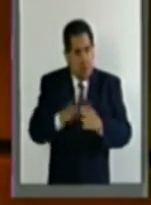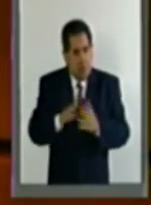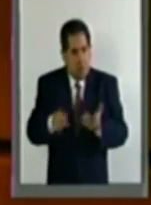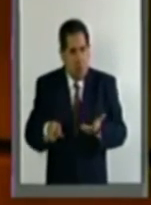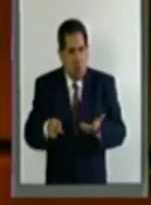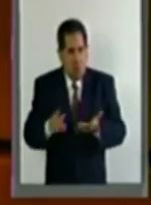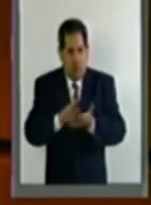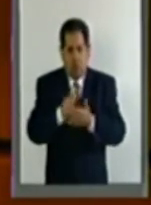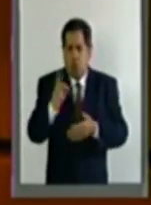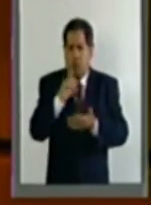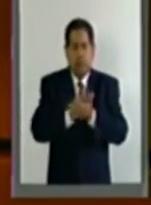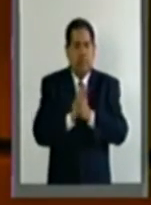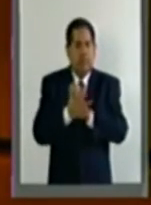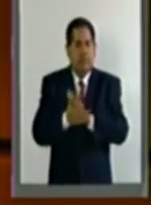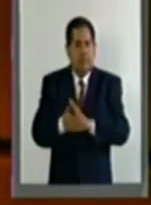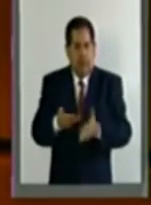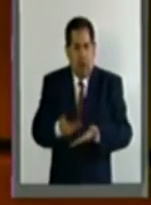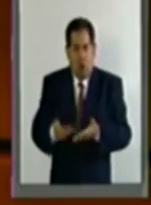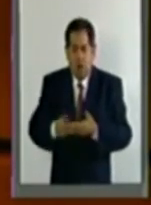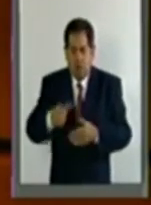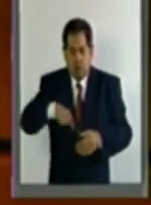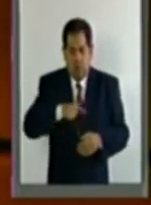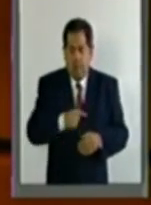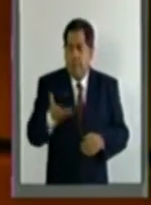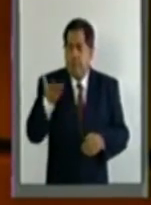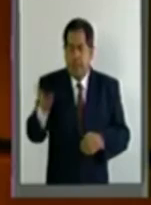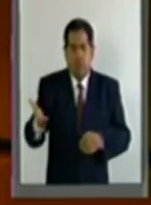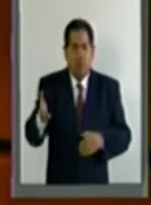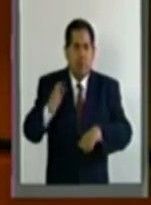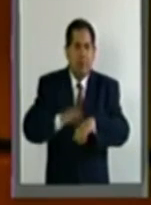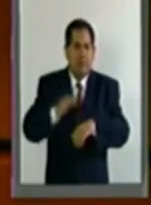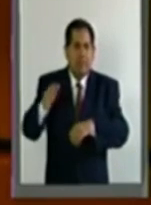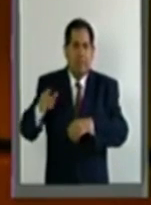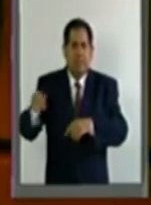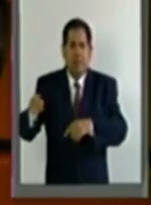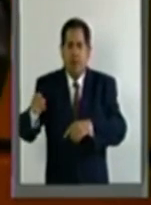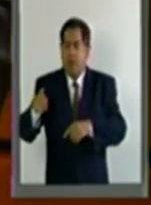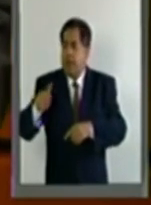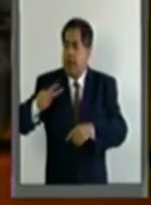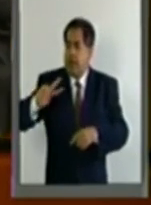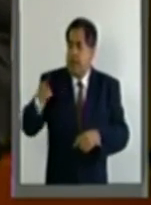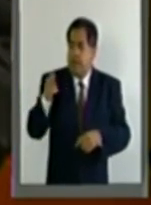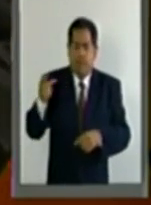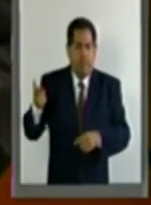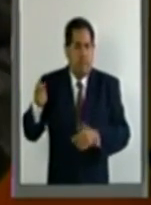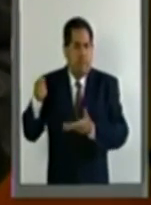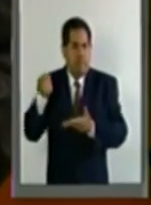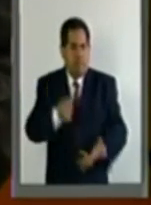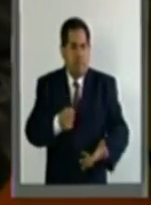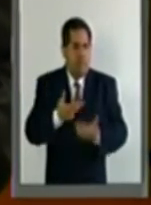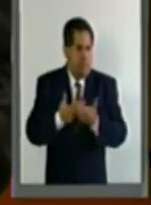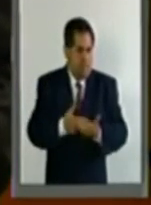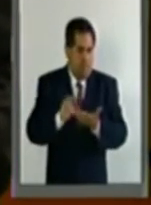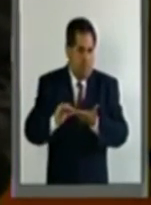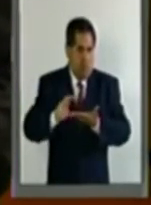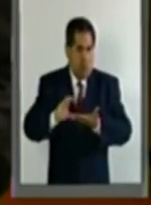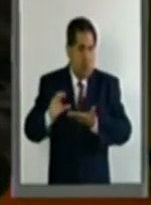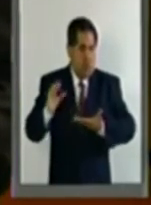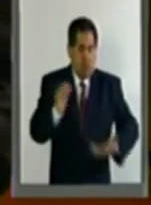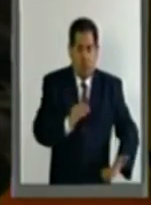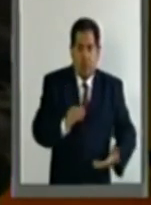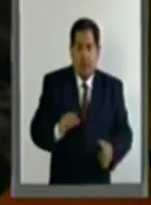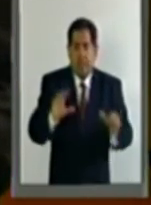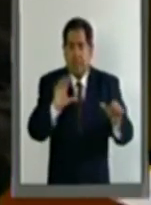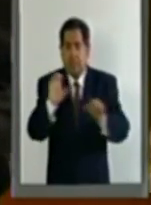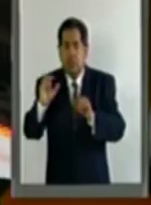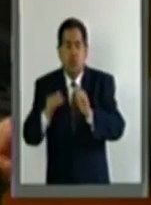tipo de cambio, estamos solicitando se haga la entrega de una cantidad de